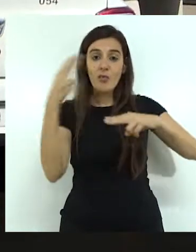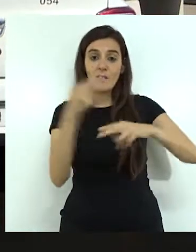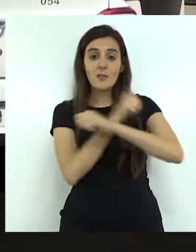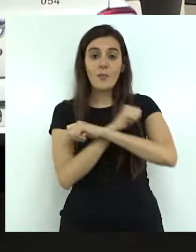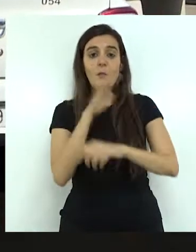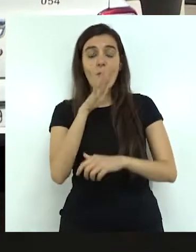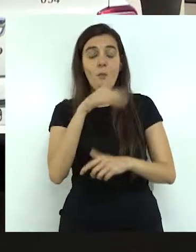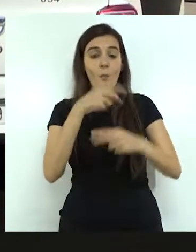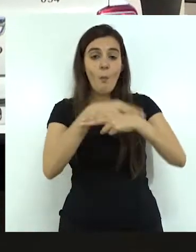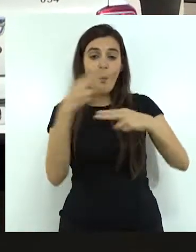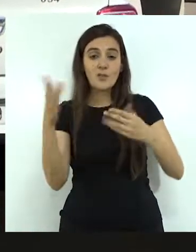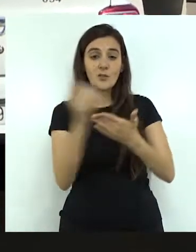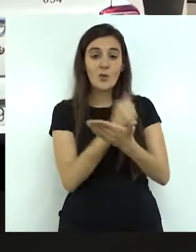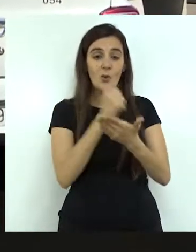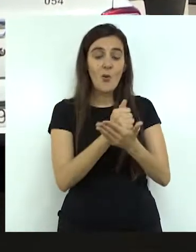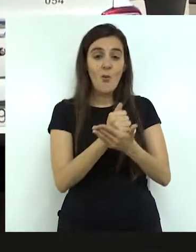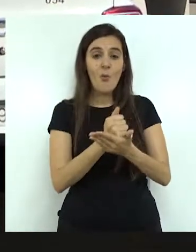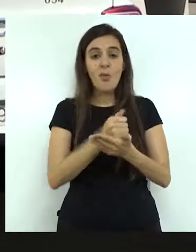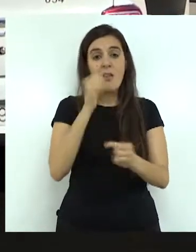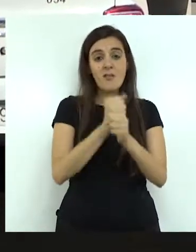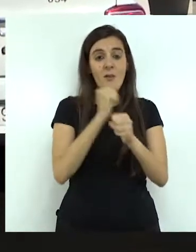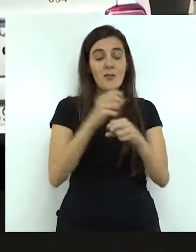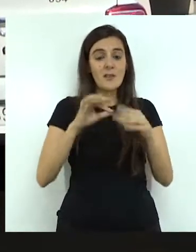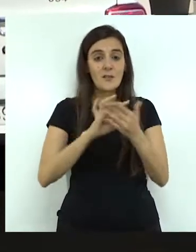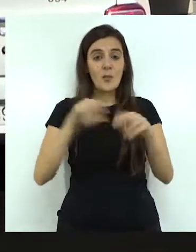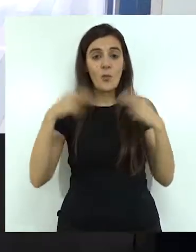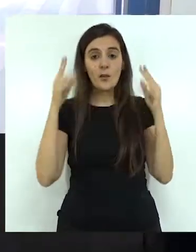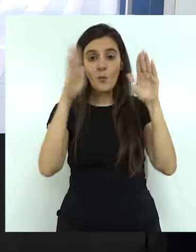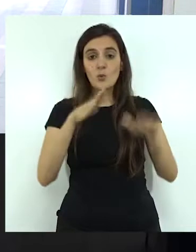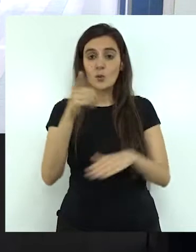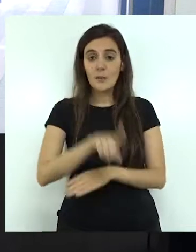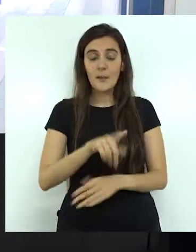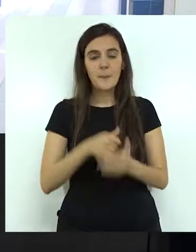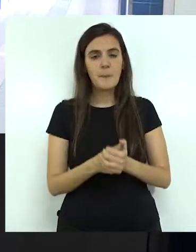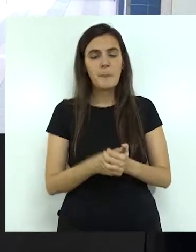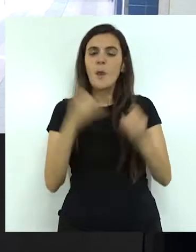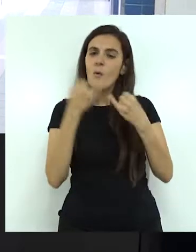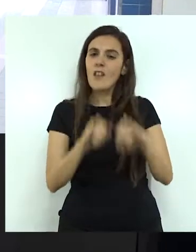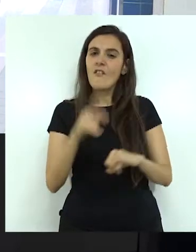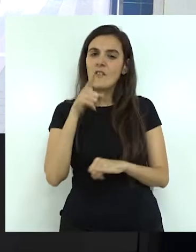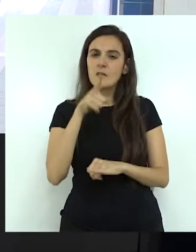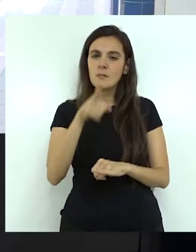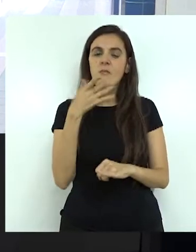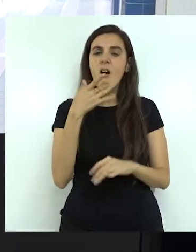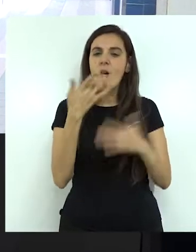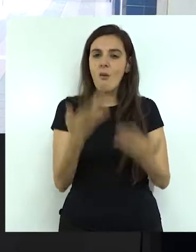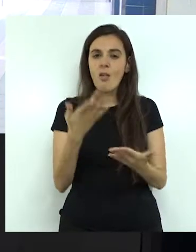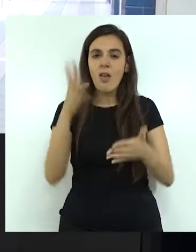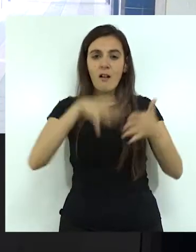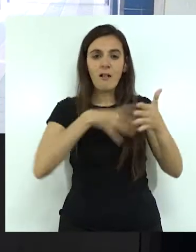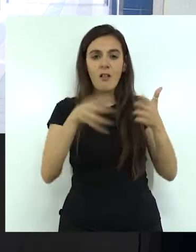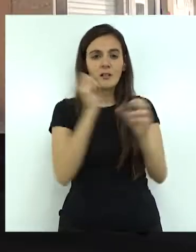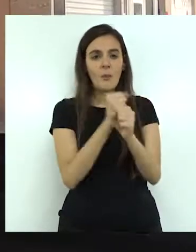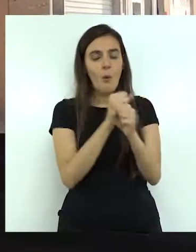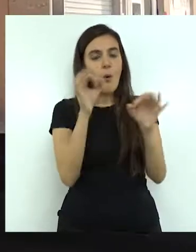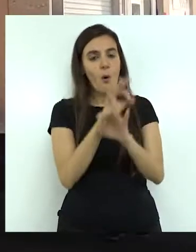muchas de las personas que regentan este servicio público son musulmanes una fiesta que sigue sin estar presente en el calendario laboral desde